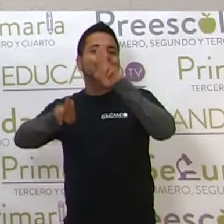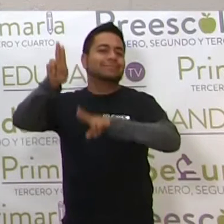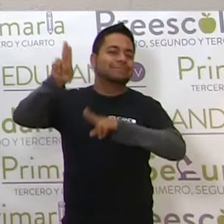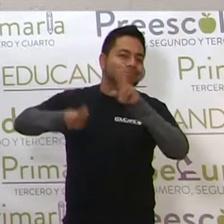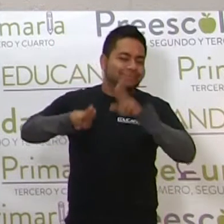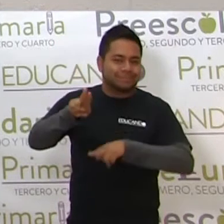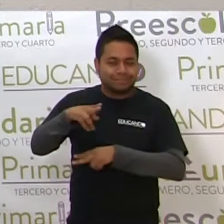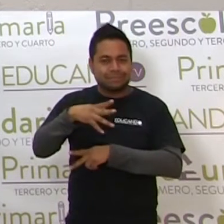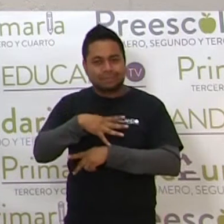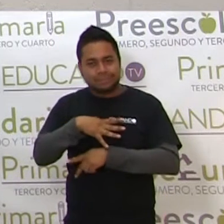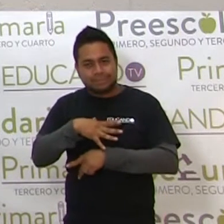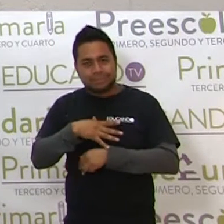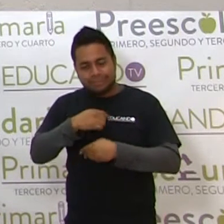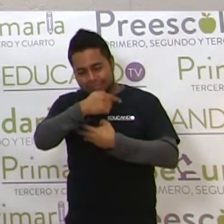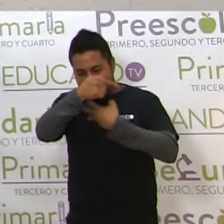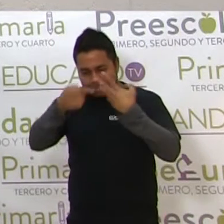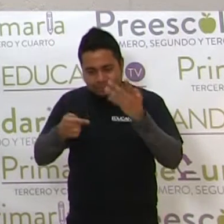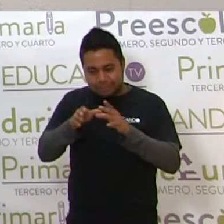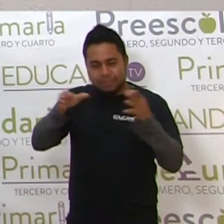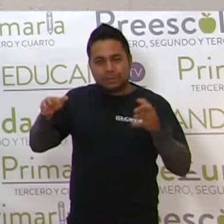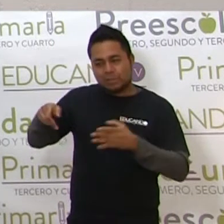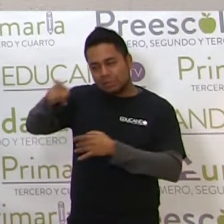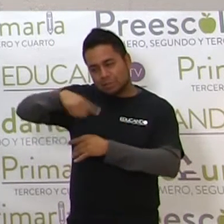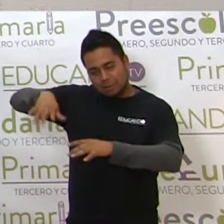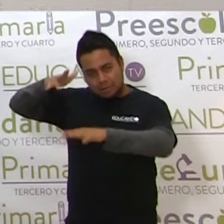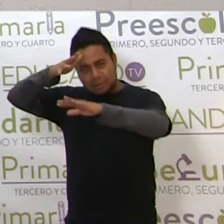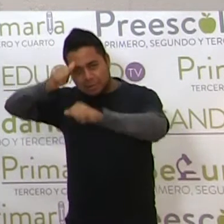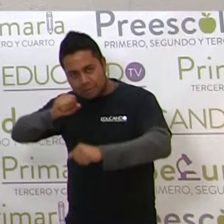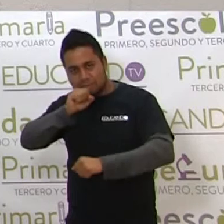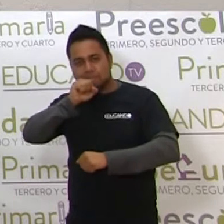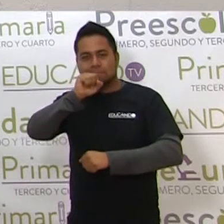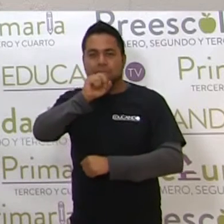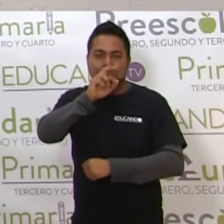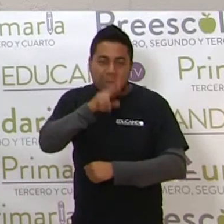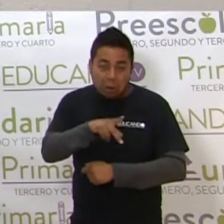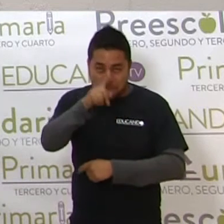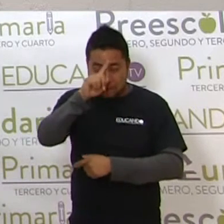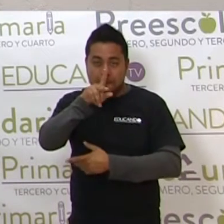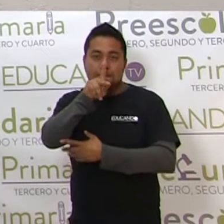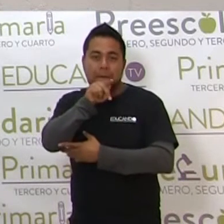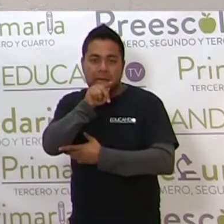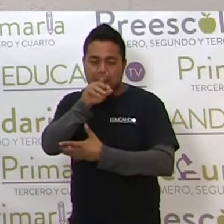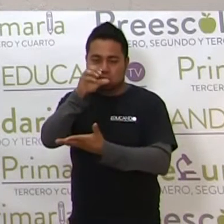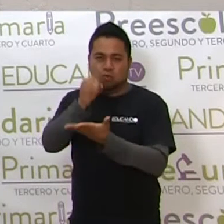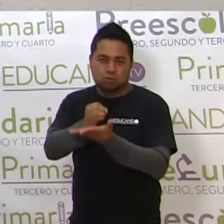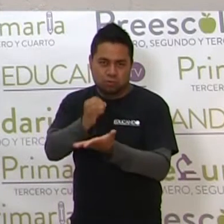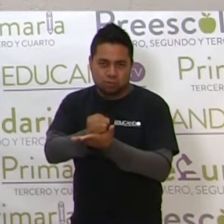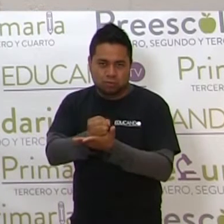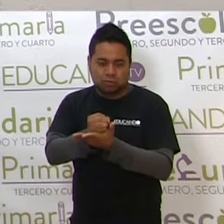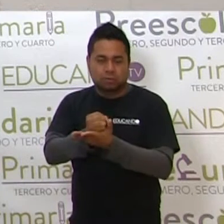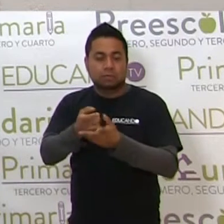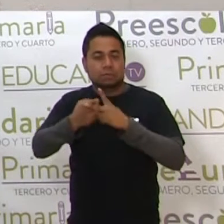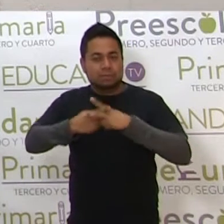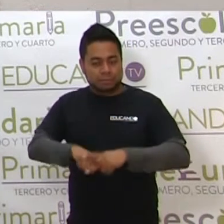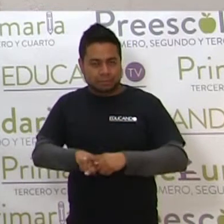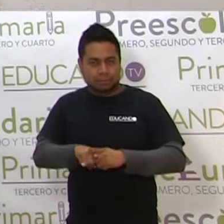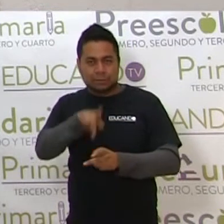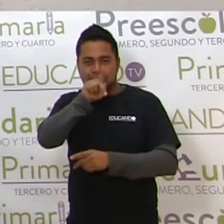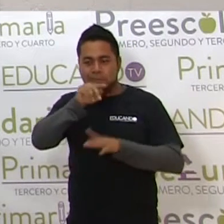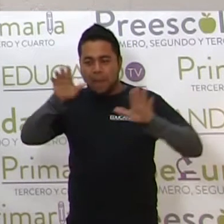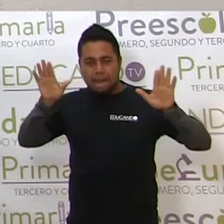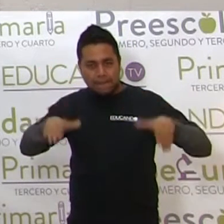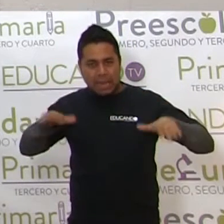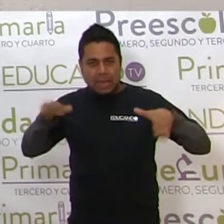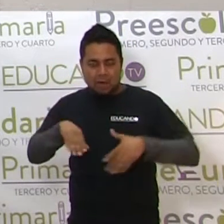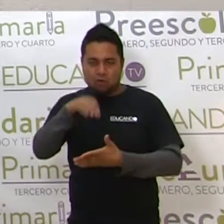traíamos un conjunto de de cuentos y decimos que ese era la mejor opción para ti el día de hoy vamos a empezar con el